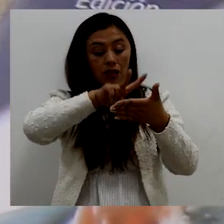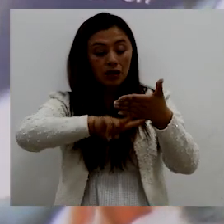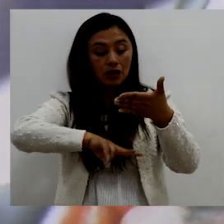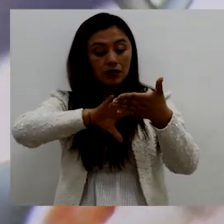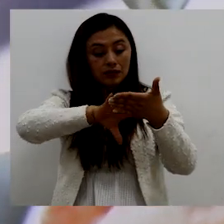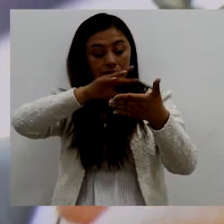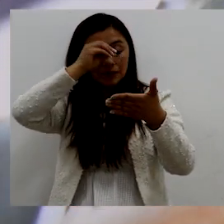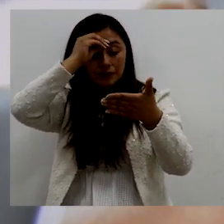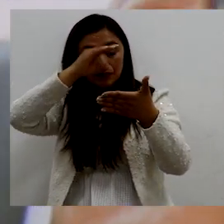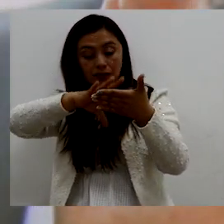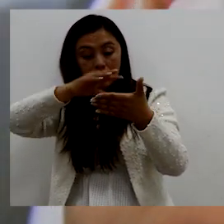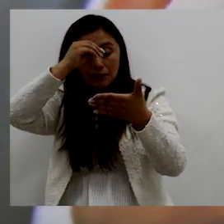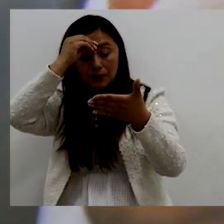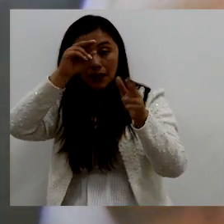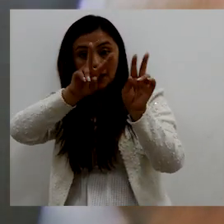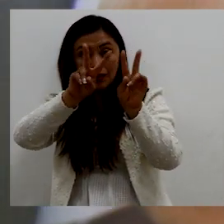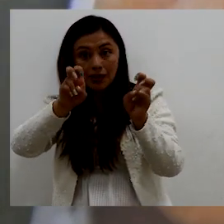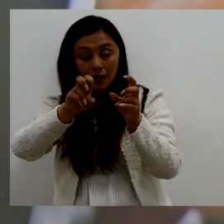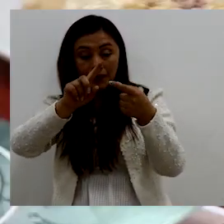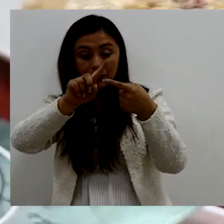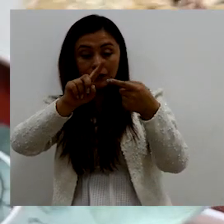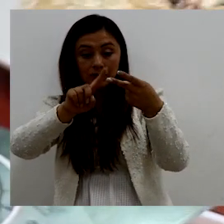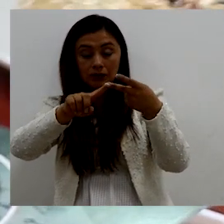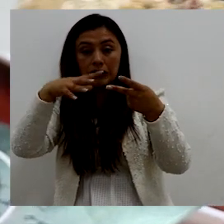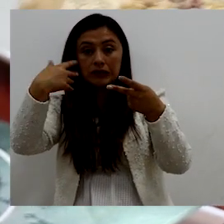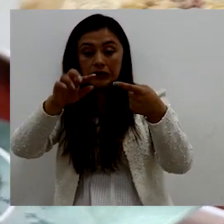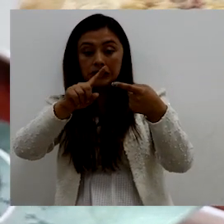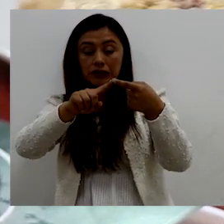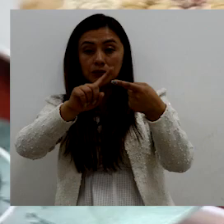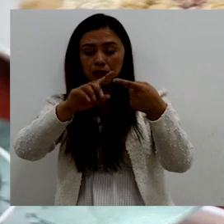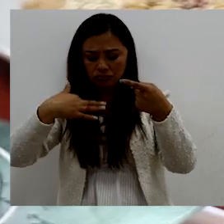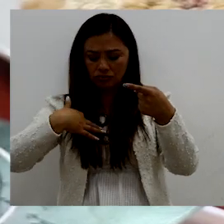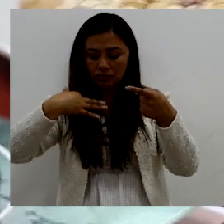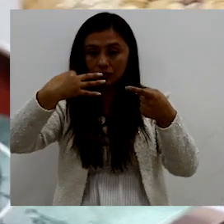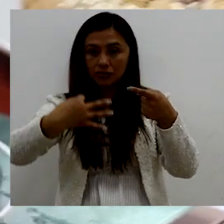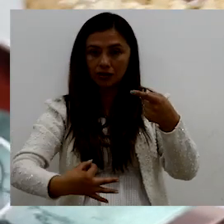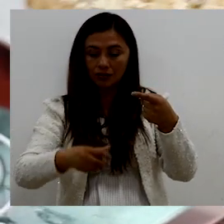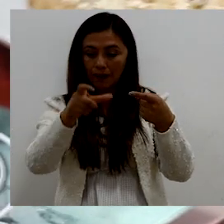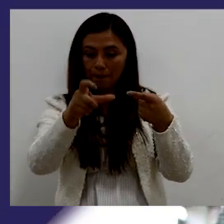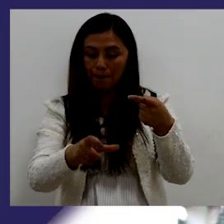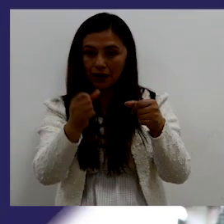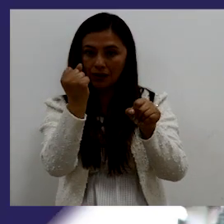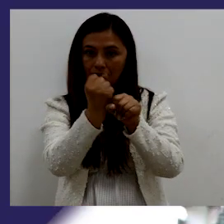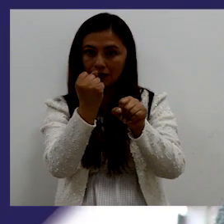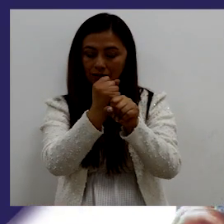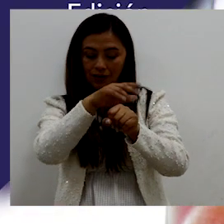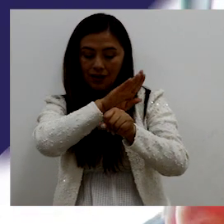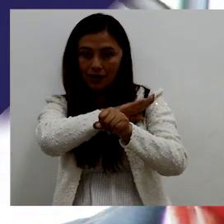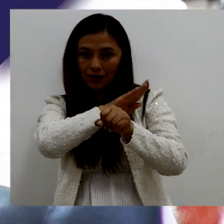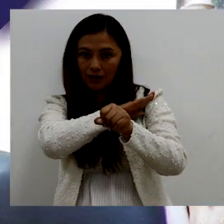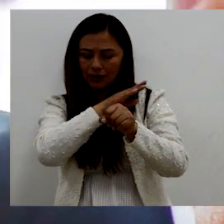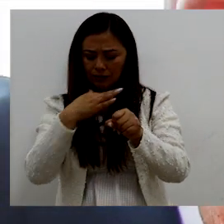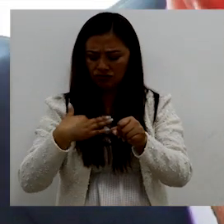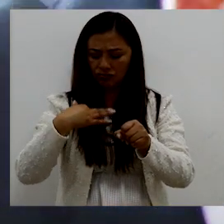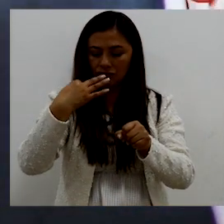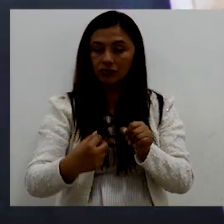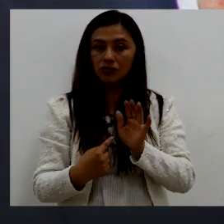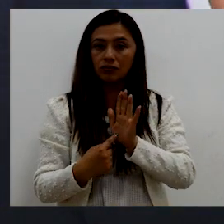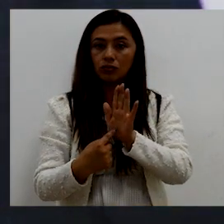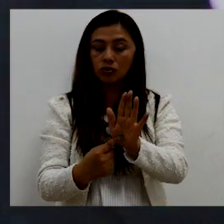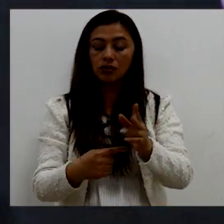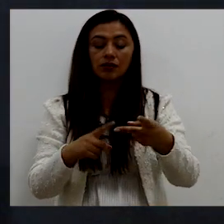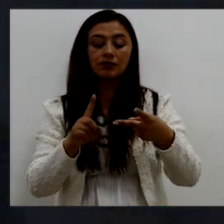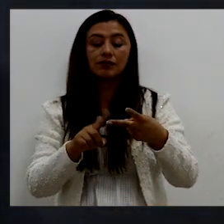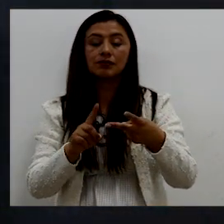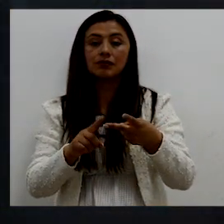enriquecedor que habla sobre dos temas importantes, ética y moral del servidor público. Y son temas que son tratados